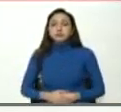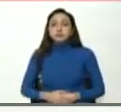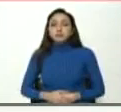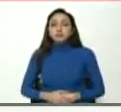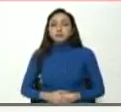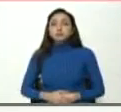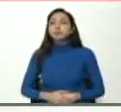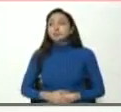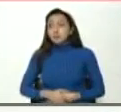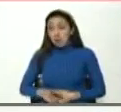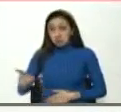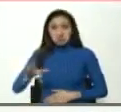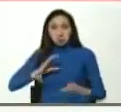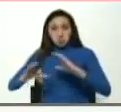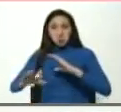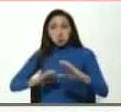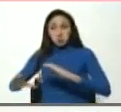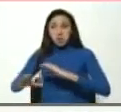conversador